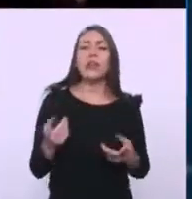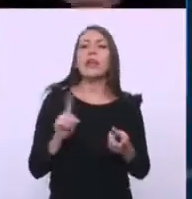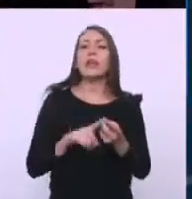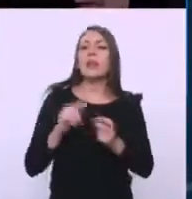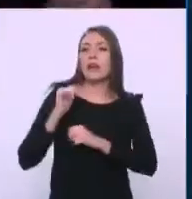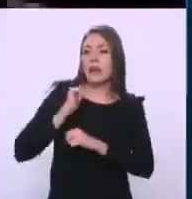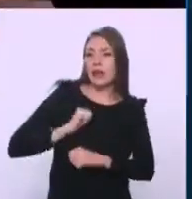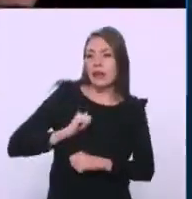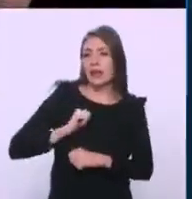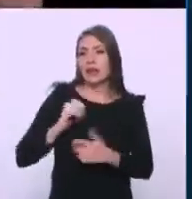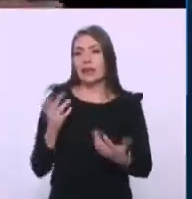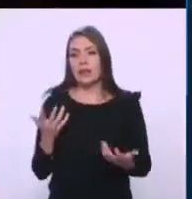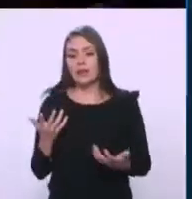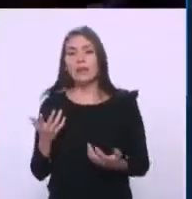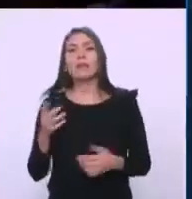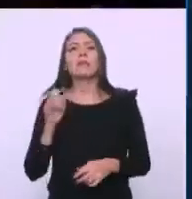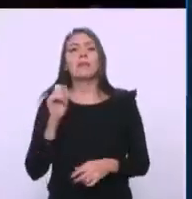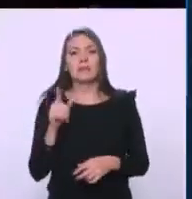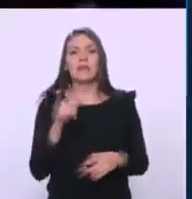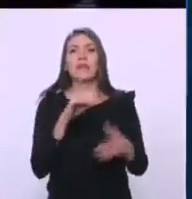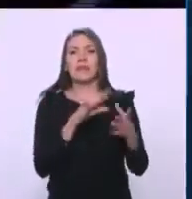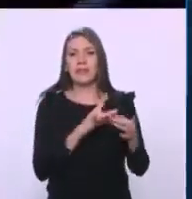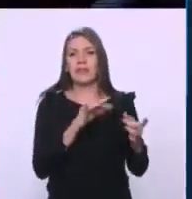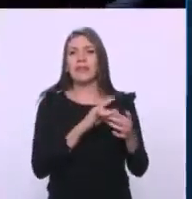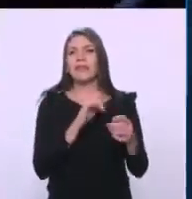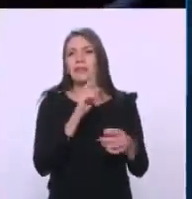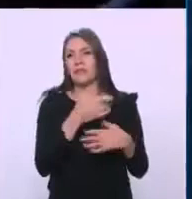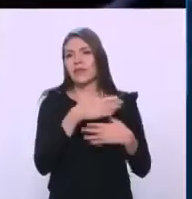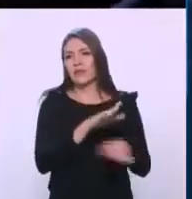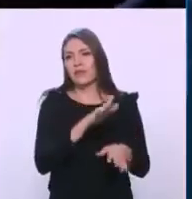Ya lo vimos ahora con lo del mensaje del